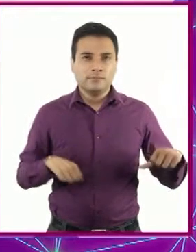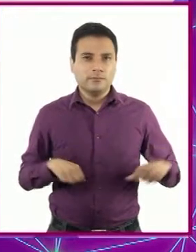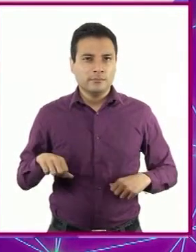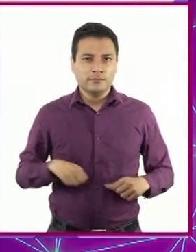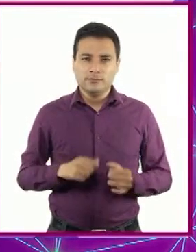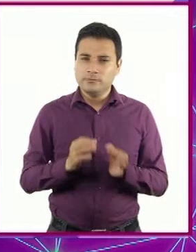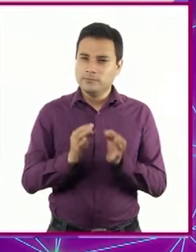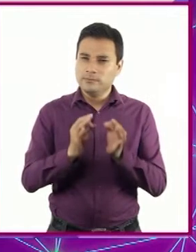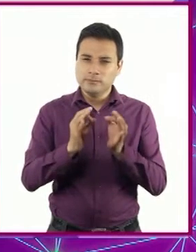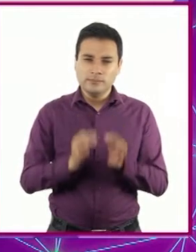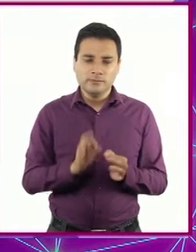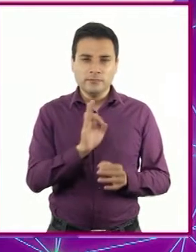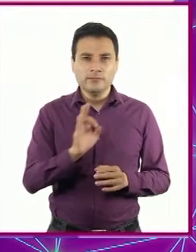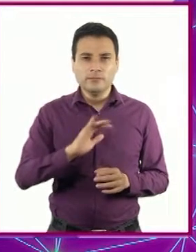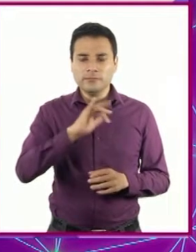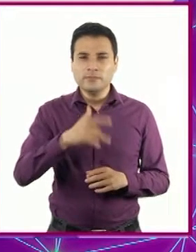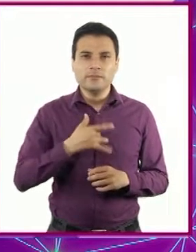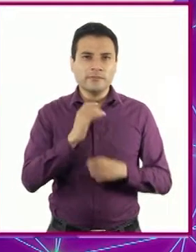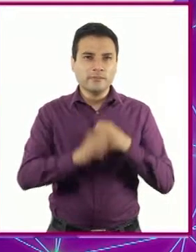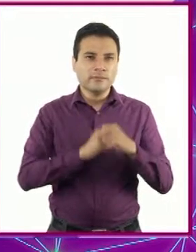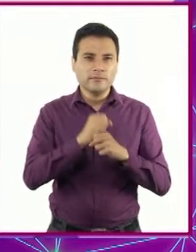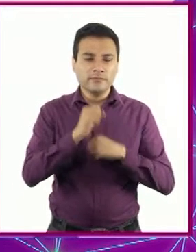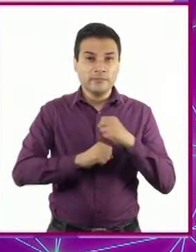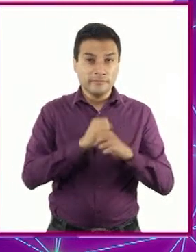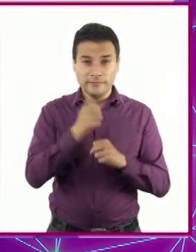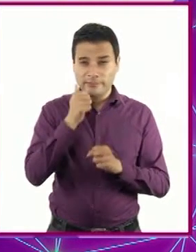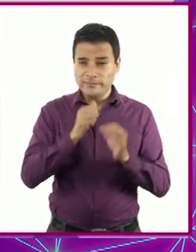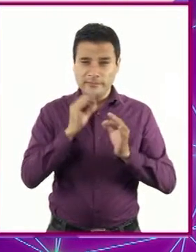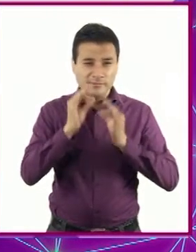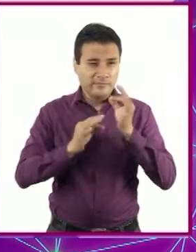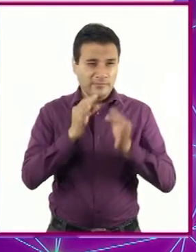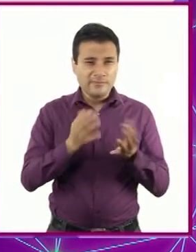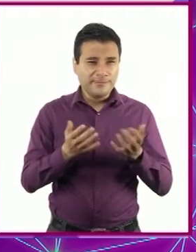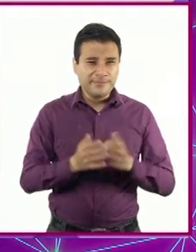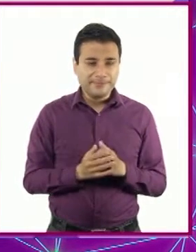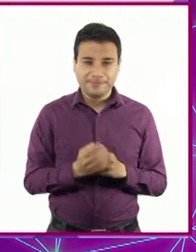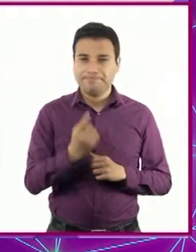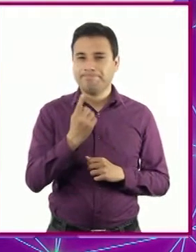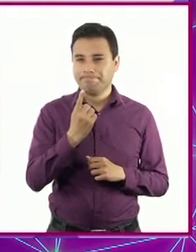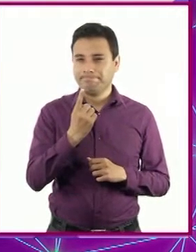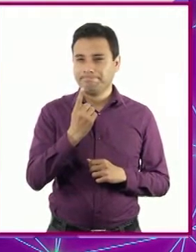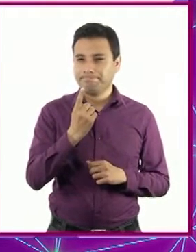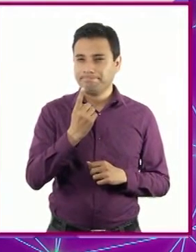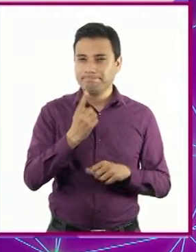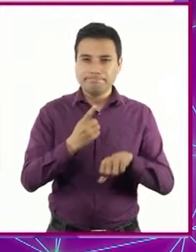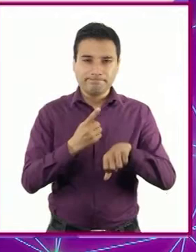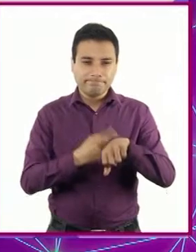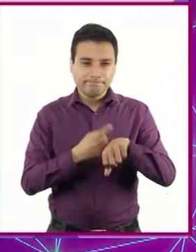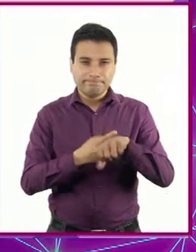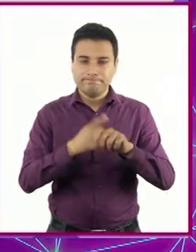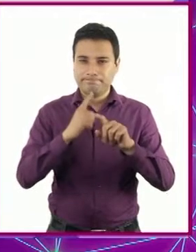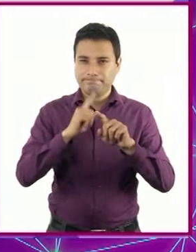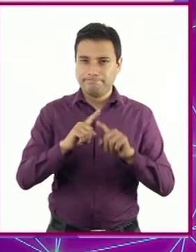la efeméride. Cada año, la campaña se centra en un trastorno digestivo específico con el